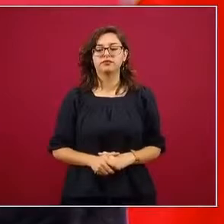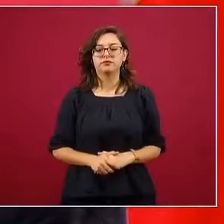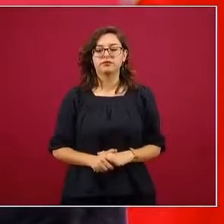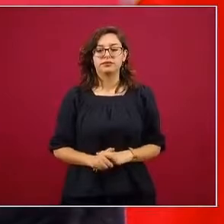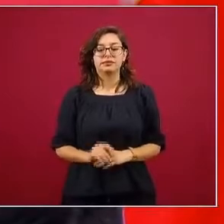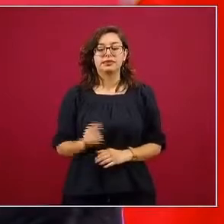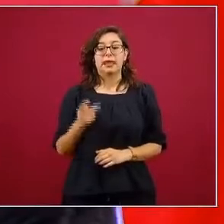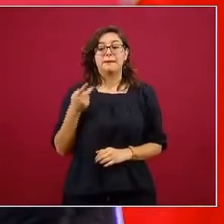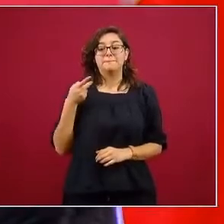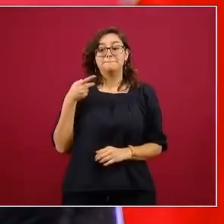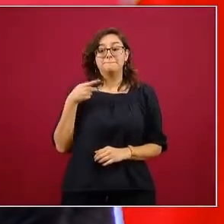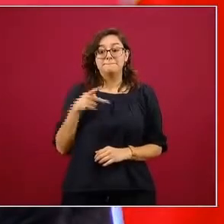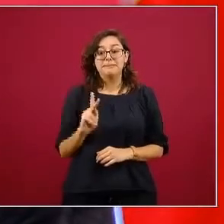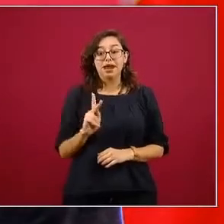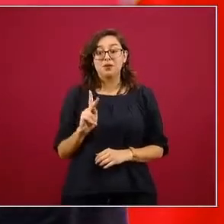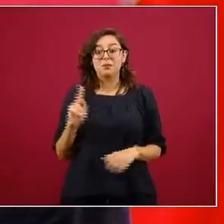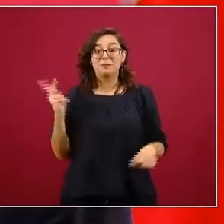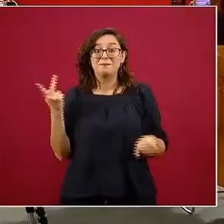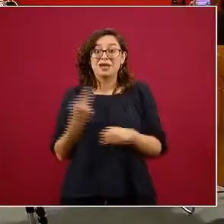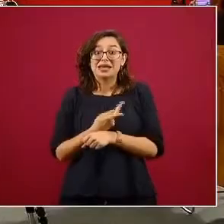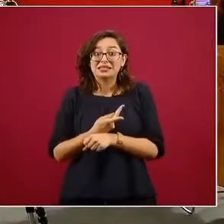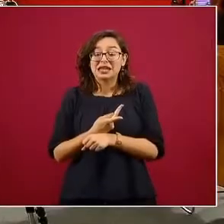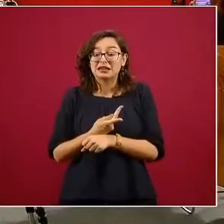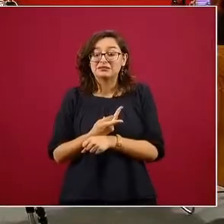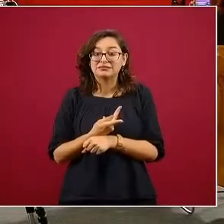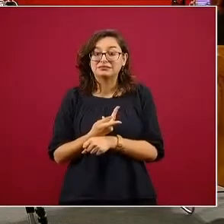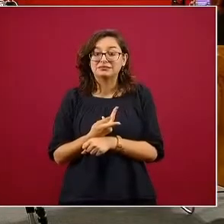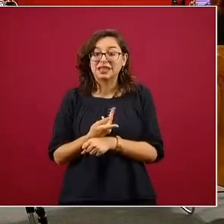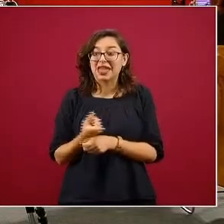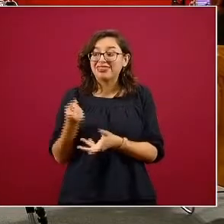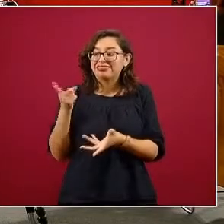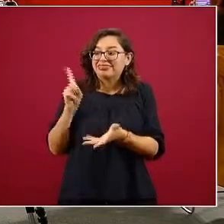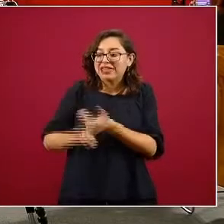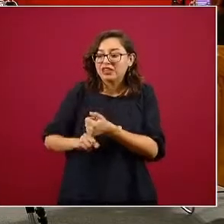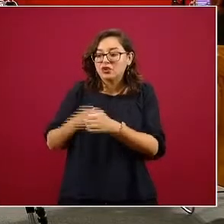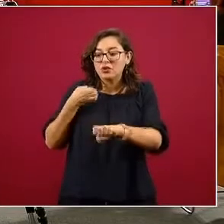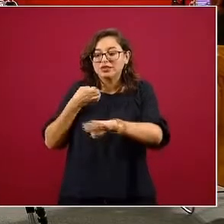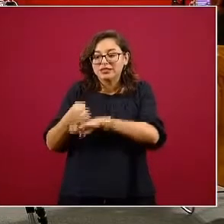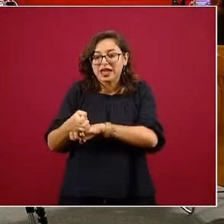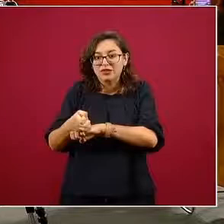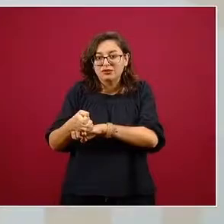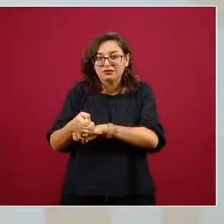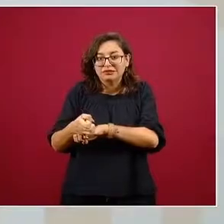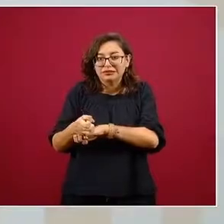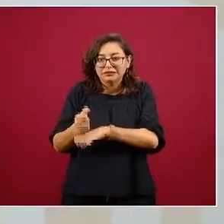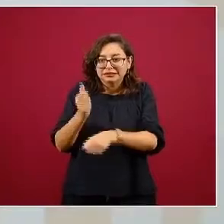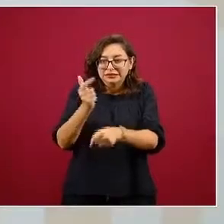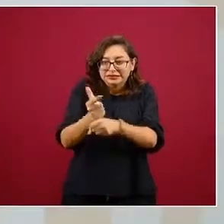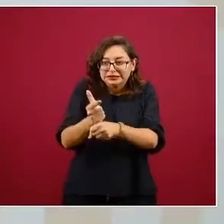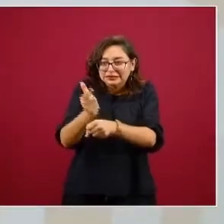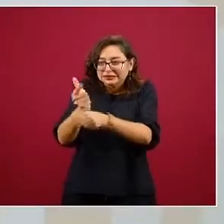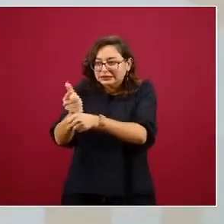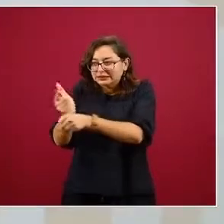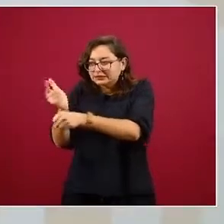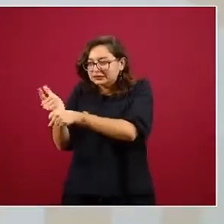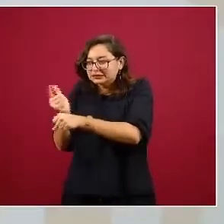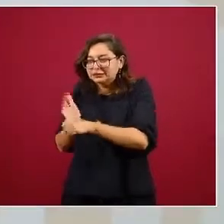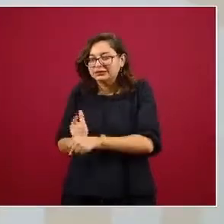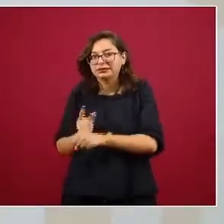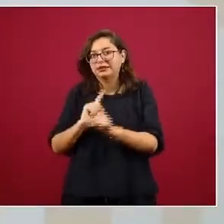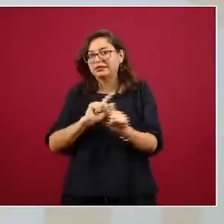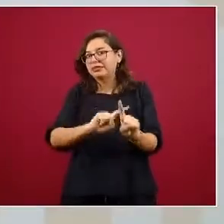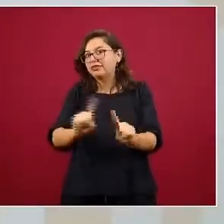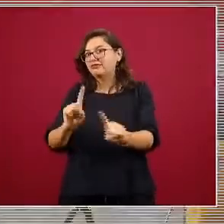pero el secreto está en los detalles. Lo que dice el texto del acuerdo del 14 de mayo es lo que aquí el